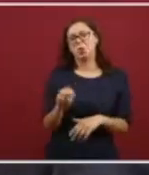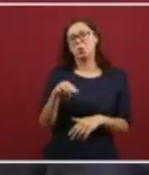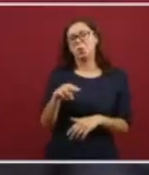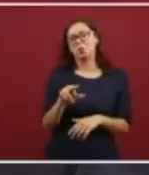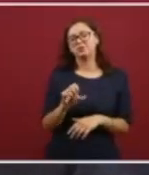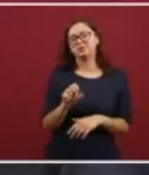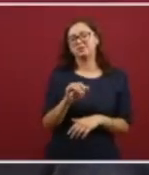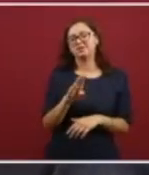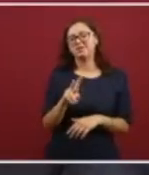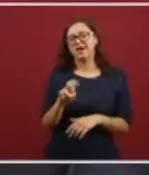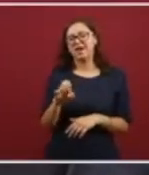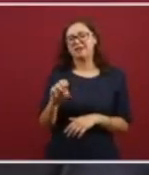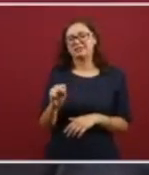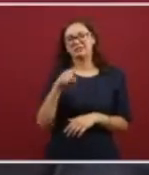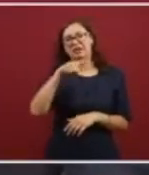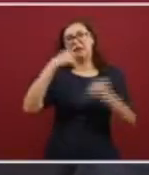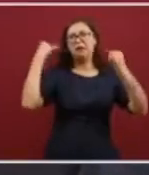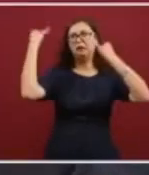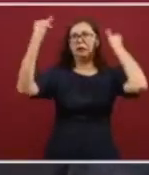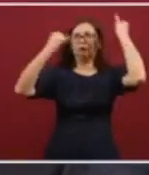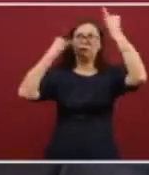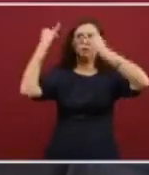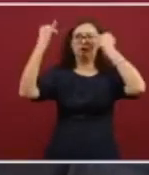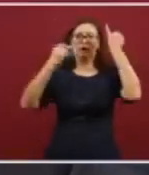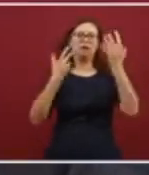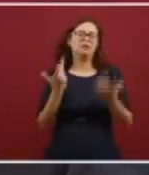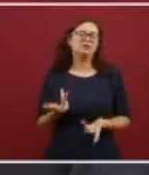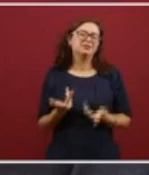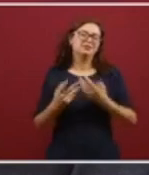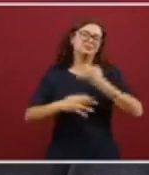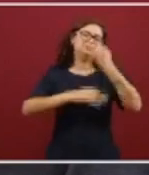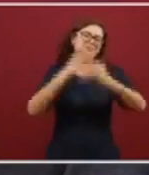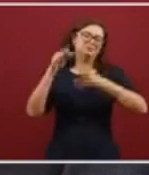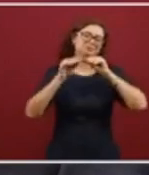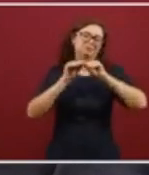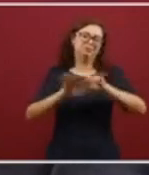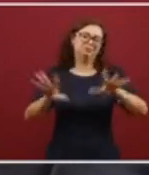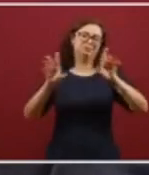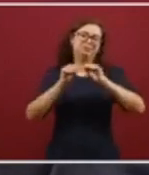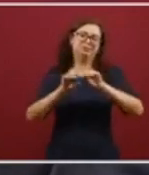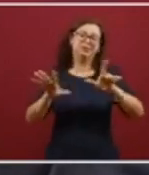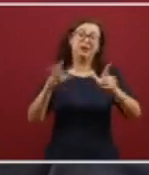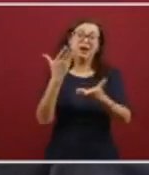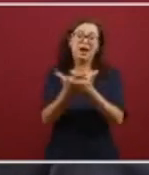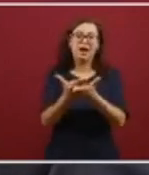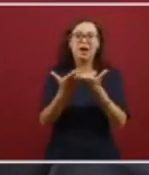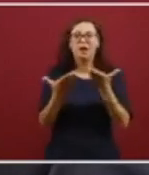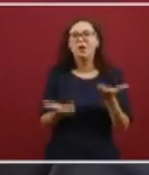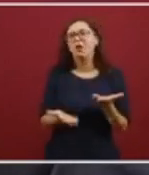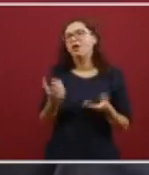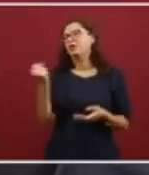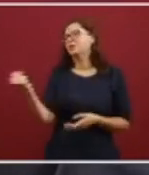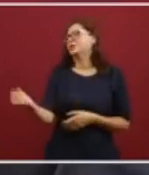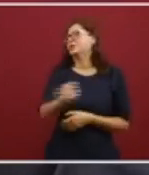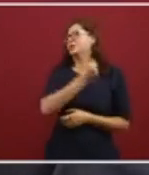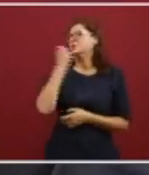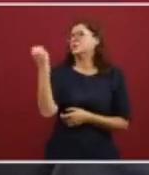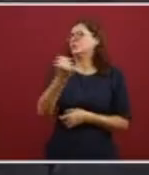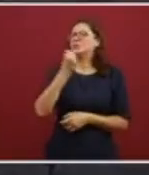O sea, por las campañas, por eso digo, benditas redes sociales,